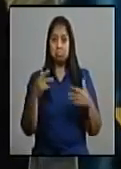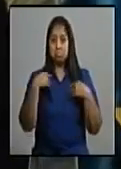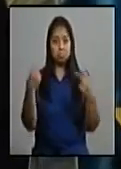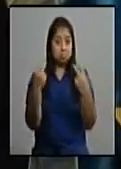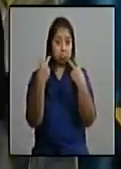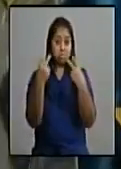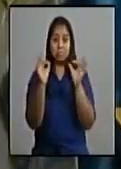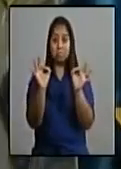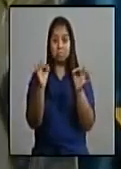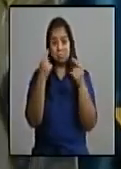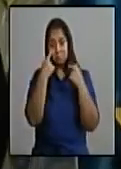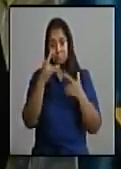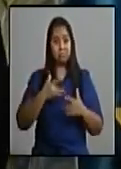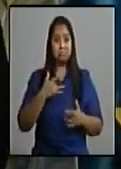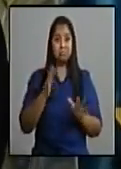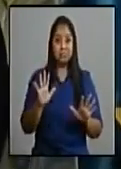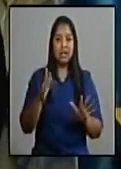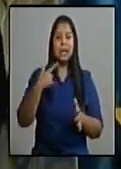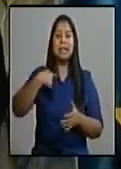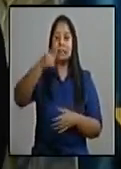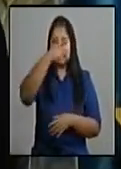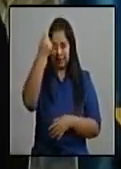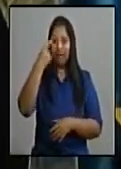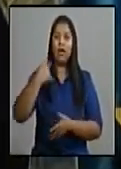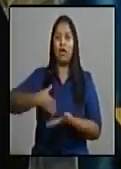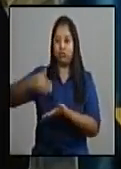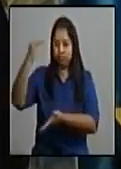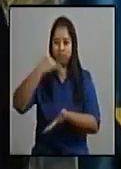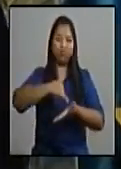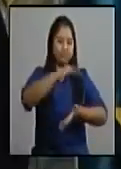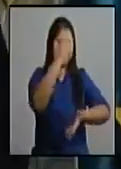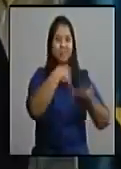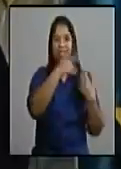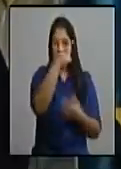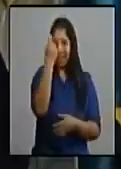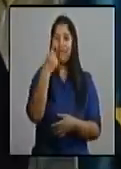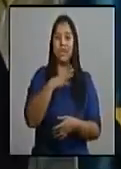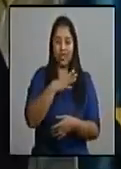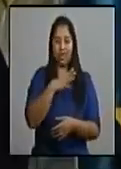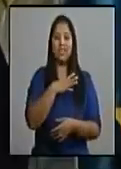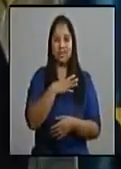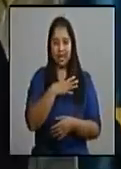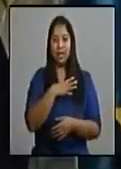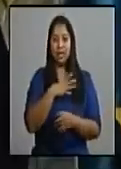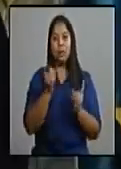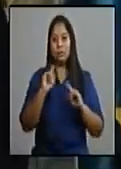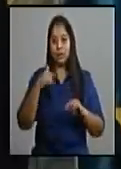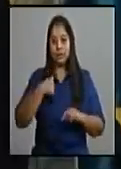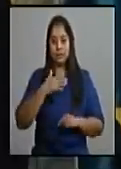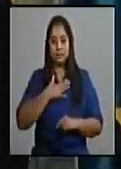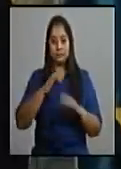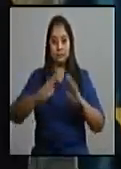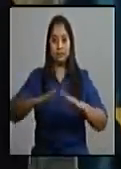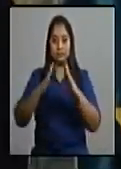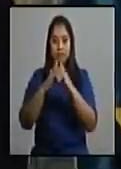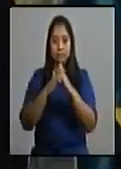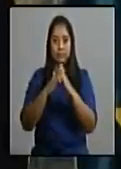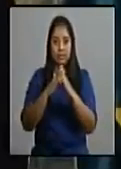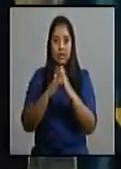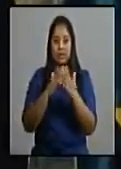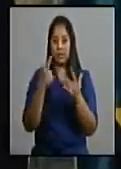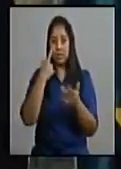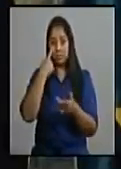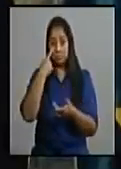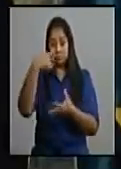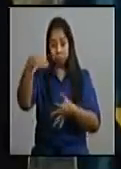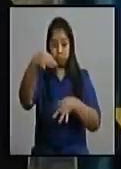ver ustedes muy bien, atareado sacando el despacho desde mi casa. Esta papelería